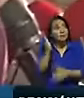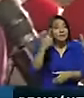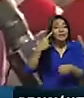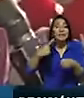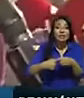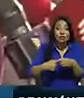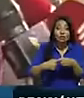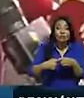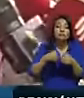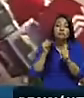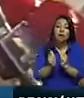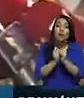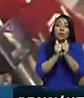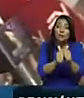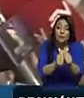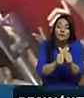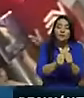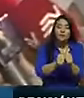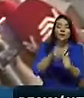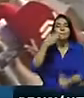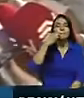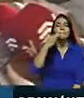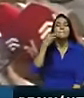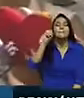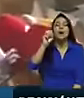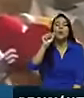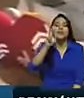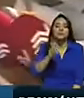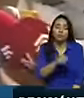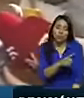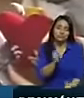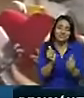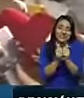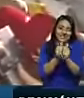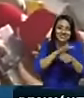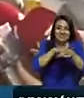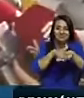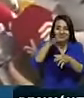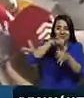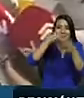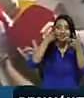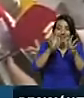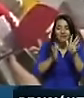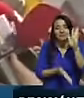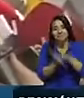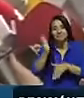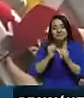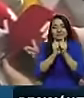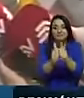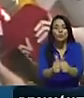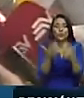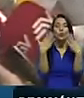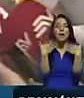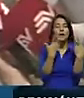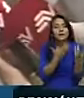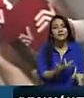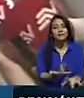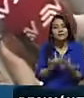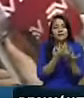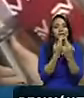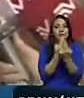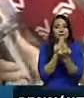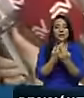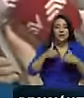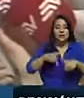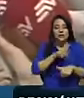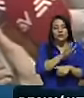a acompañar a Mauricio pozo a ejercer su derecho al voto y de ahí nos regresamos juntos a la ciudad de Guayaquil a esperar acá los resultados él